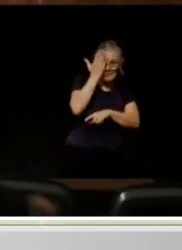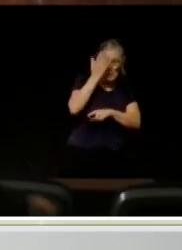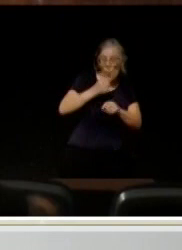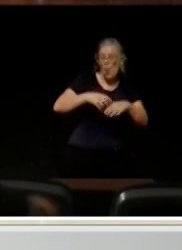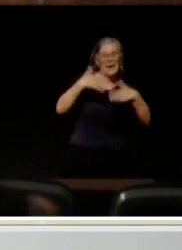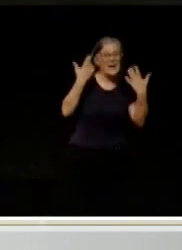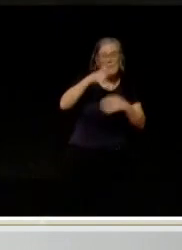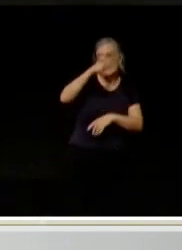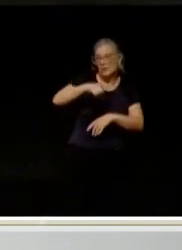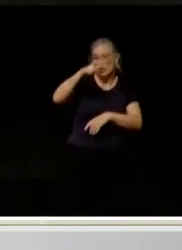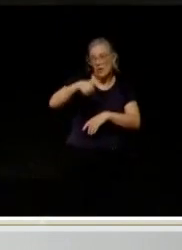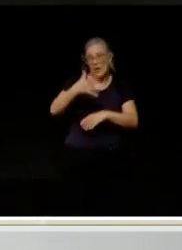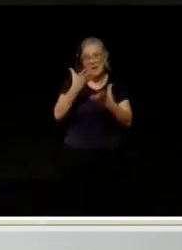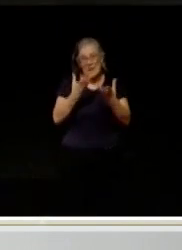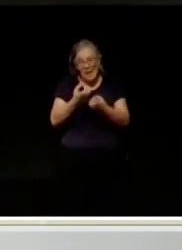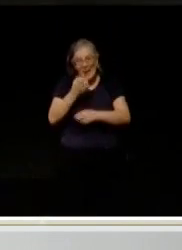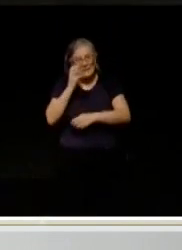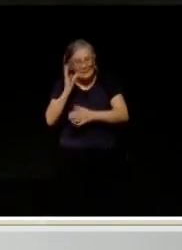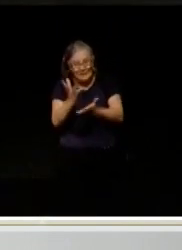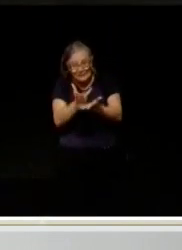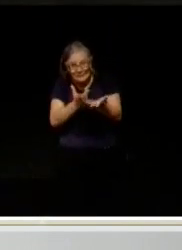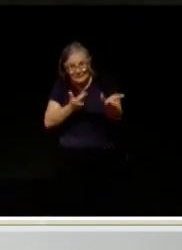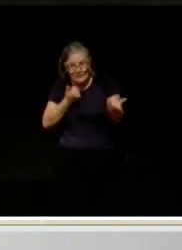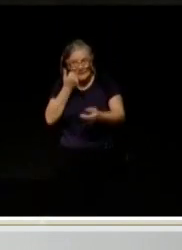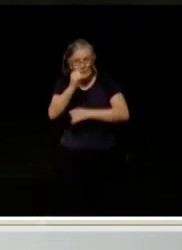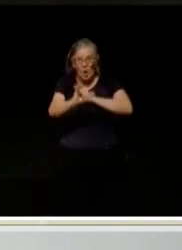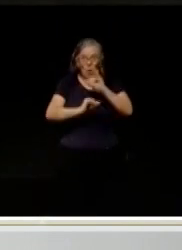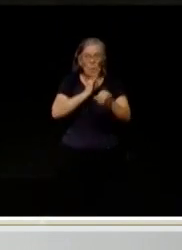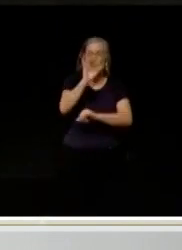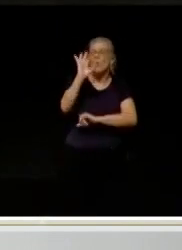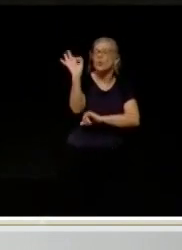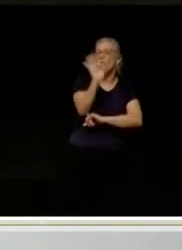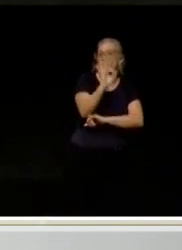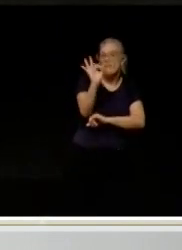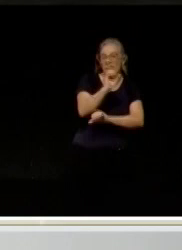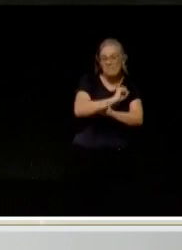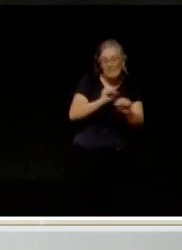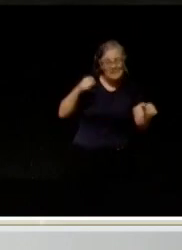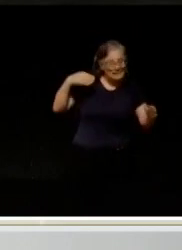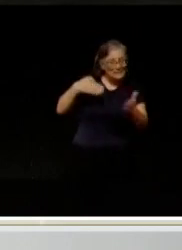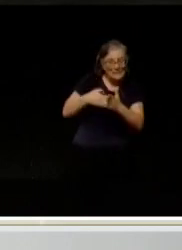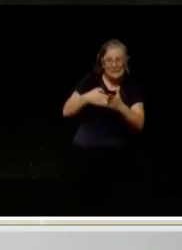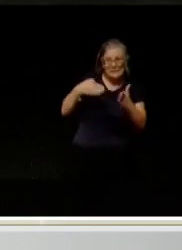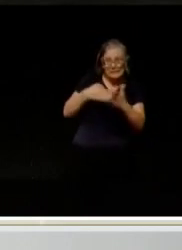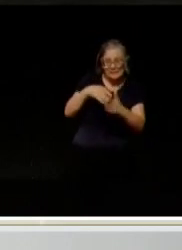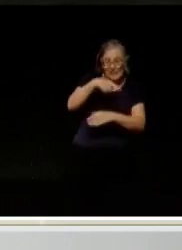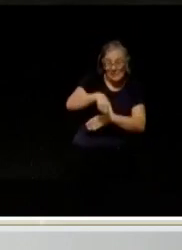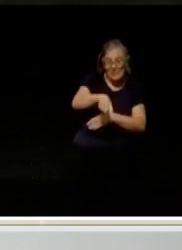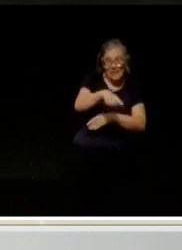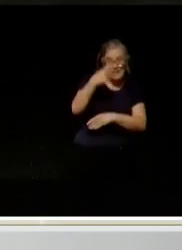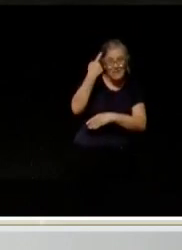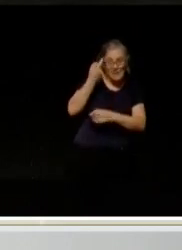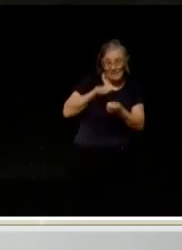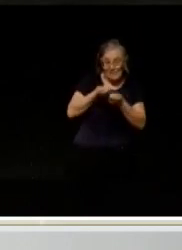Y ahora sí voy a usar como país. Nos está pasando que nos falta generar conciencia. ¿No les sucede que están de repente